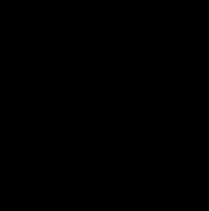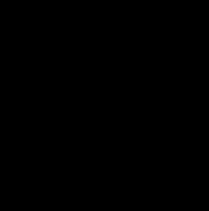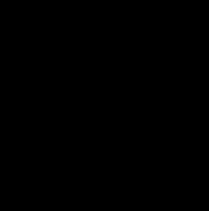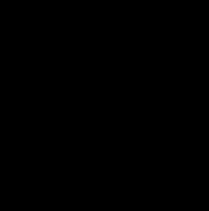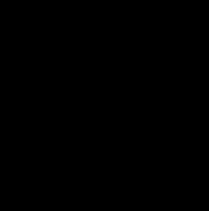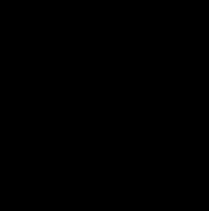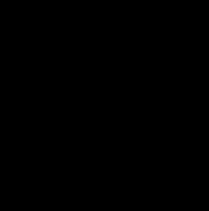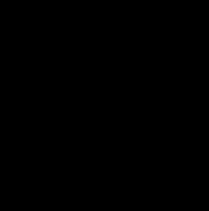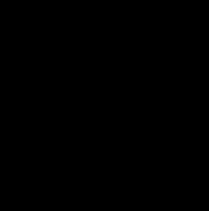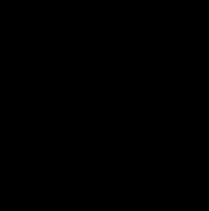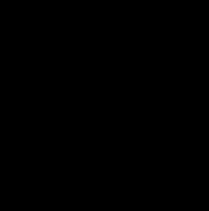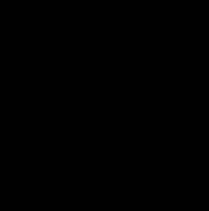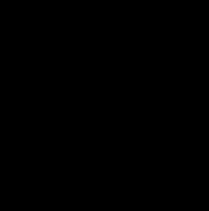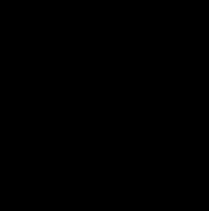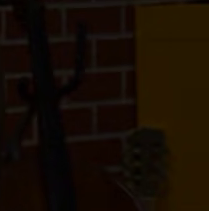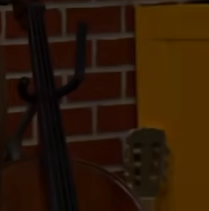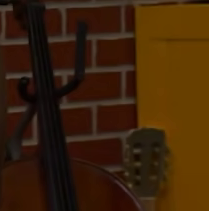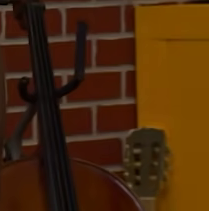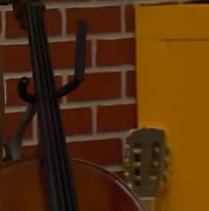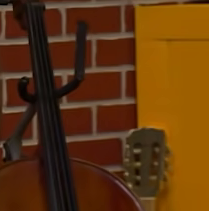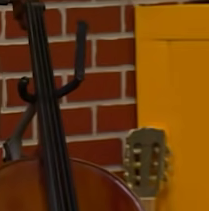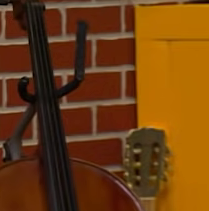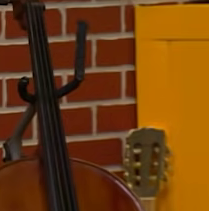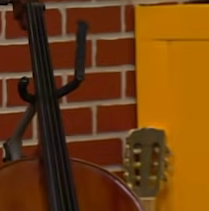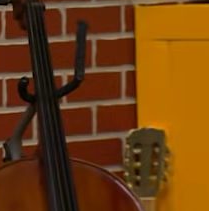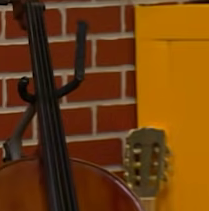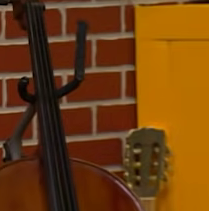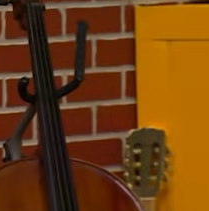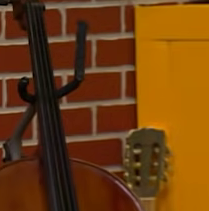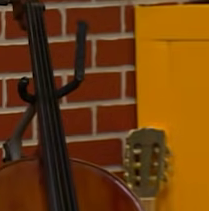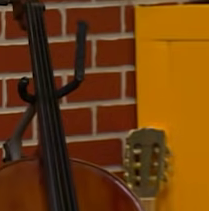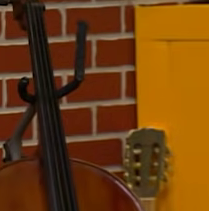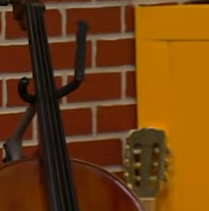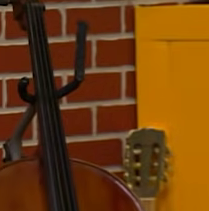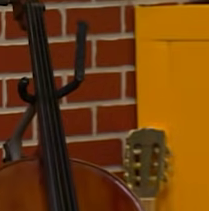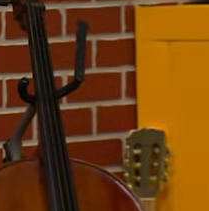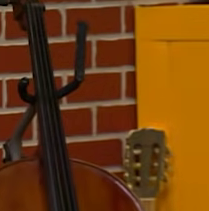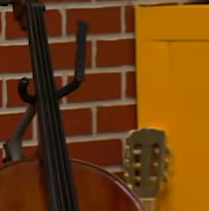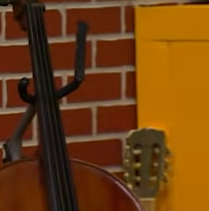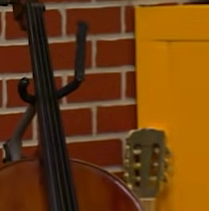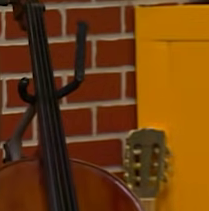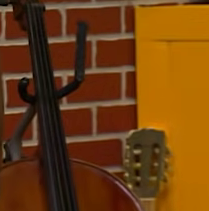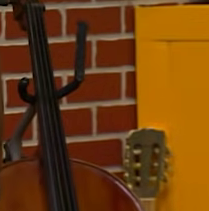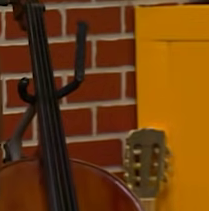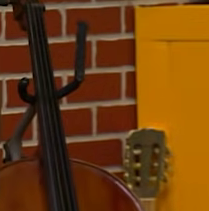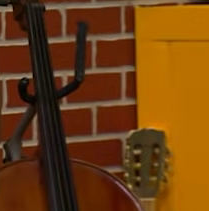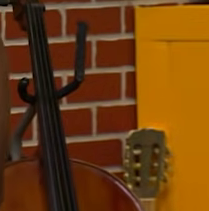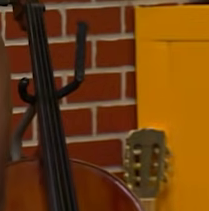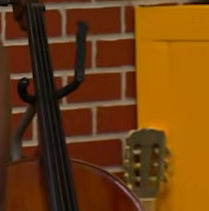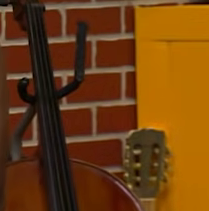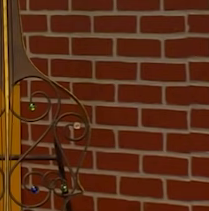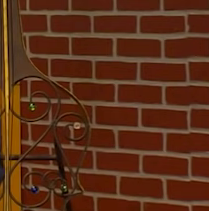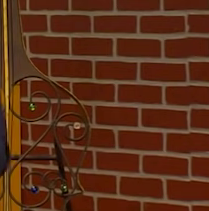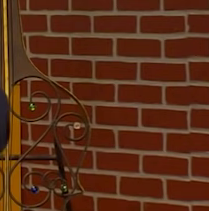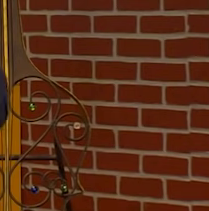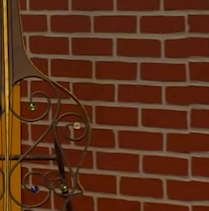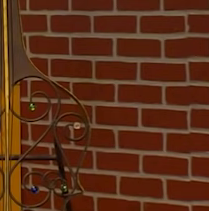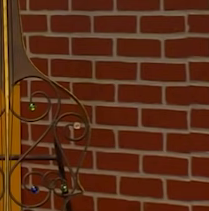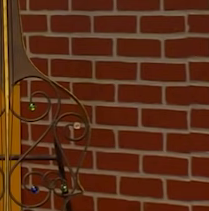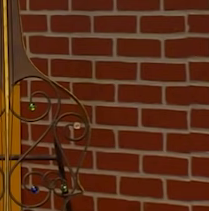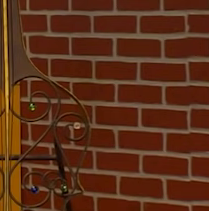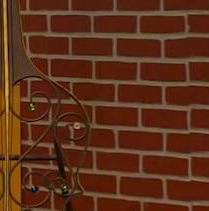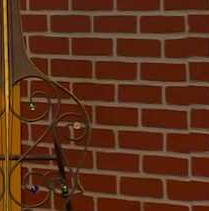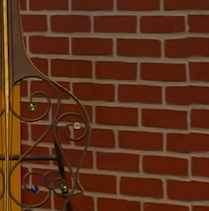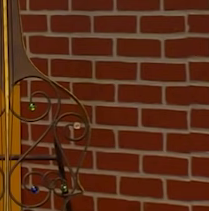pulso. En este caso es 4, que es la negra. Vamos a hacer ejercicios rítmicos con el compás de 3/4.